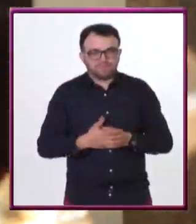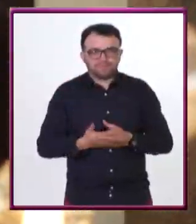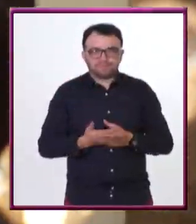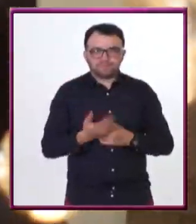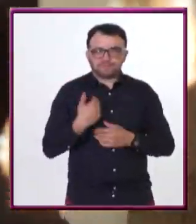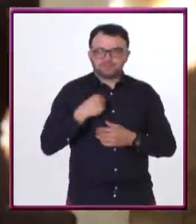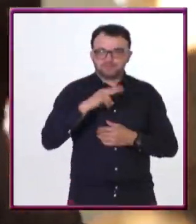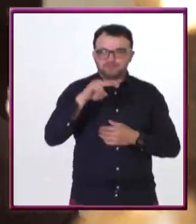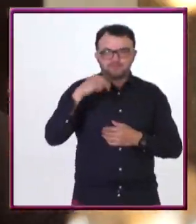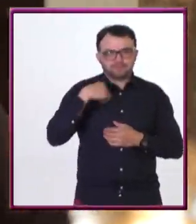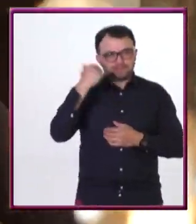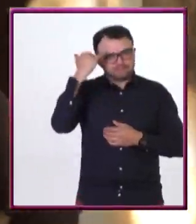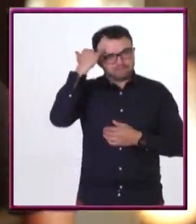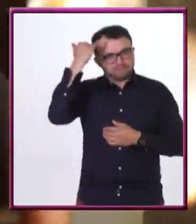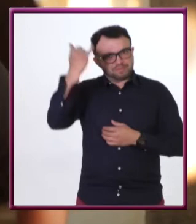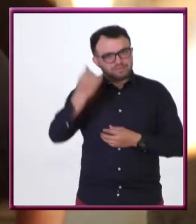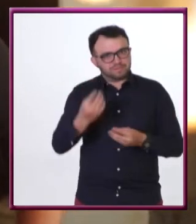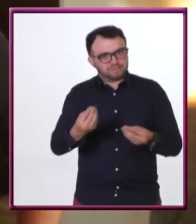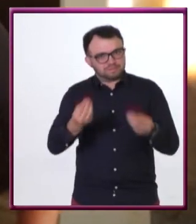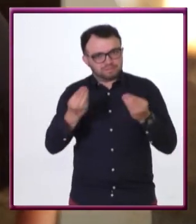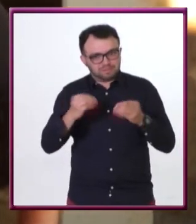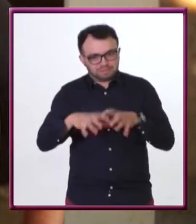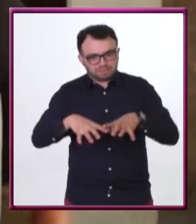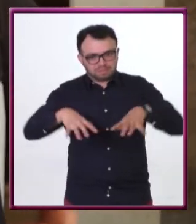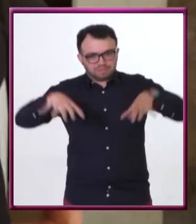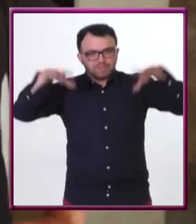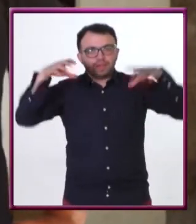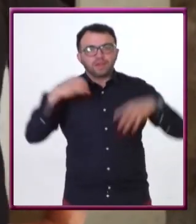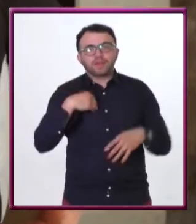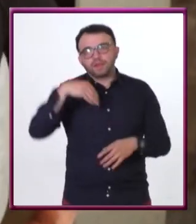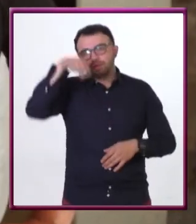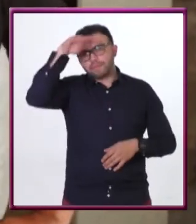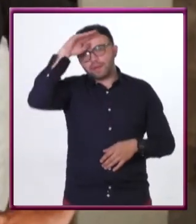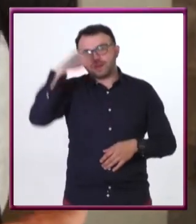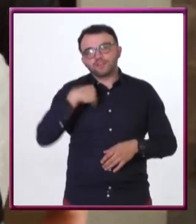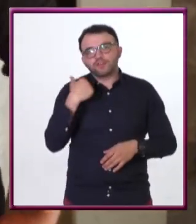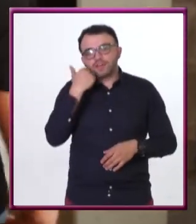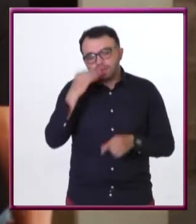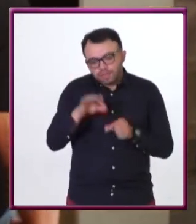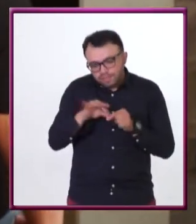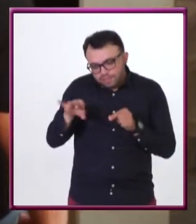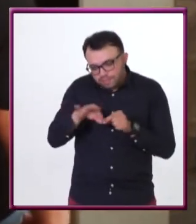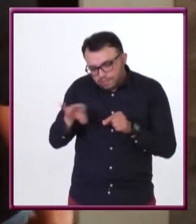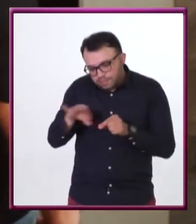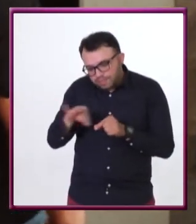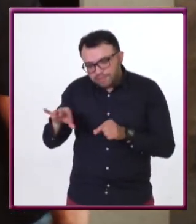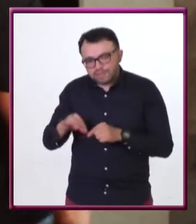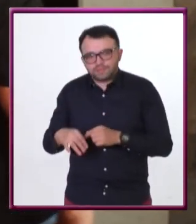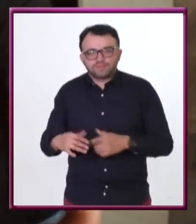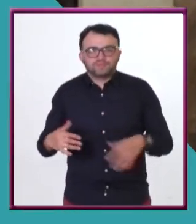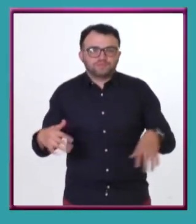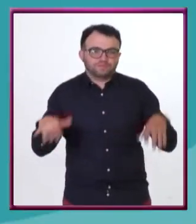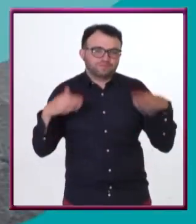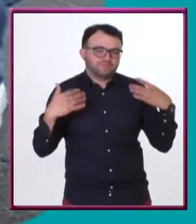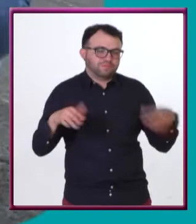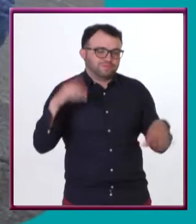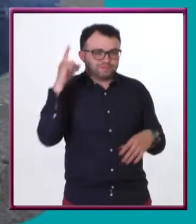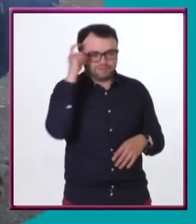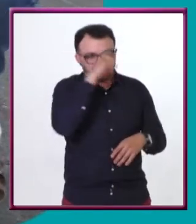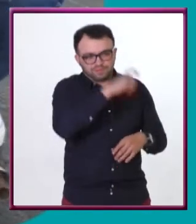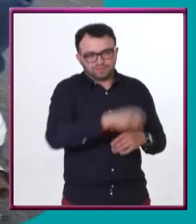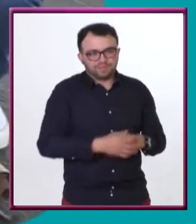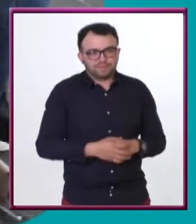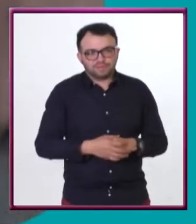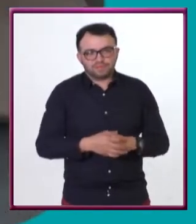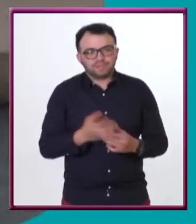Nunca me imaginé que fuera tantísimo trigo. Y yo queriendo hacer las cuentas sobre el tablero. Fue muy genial. Sí. Es como